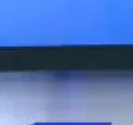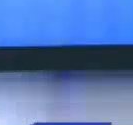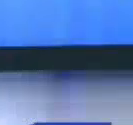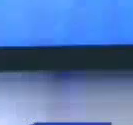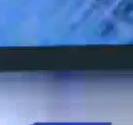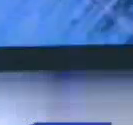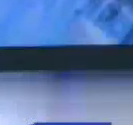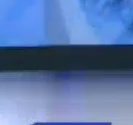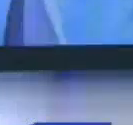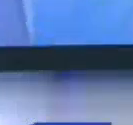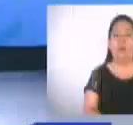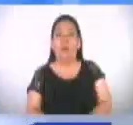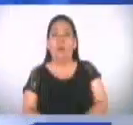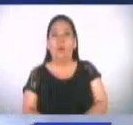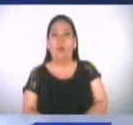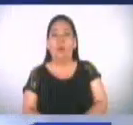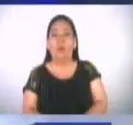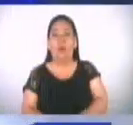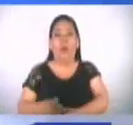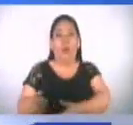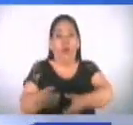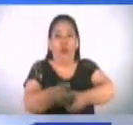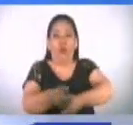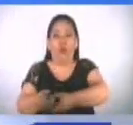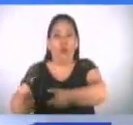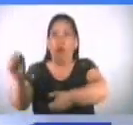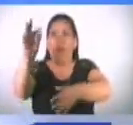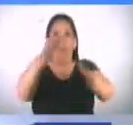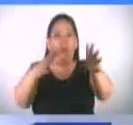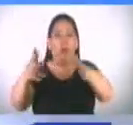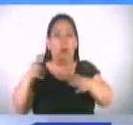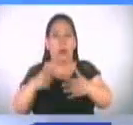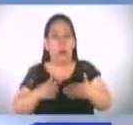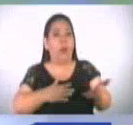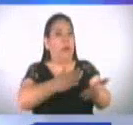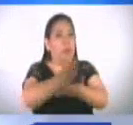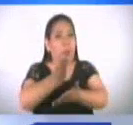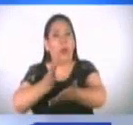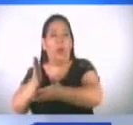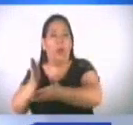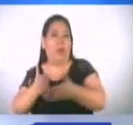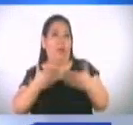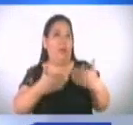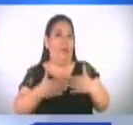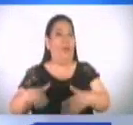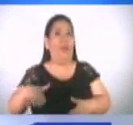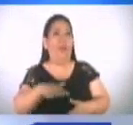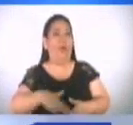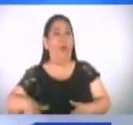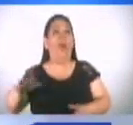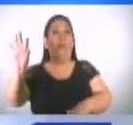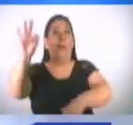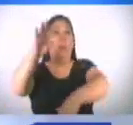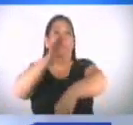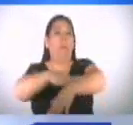Y mientras tanto, las jornadas de fumigación siguen llegando a más puntos del país para erradicar el zancudo transmisor del dengue.